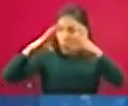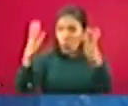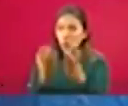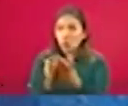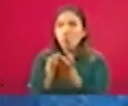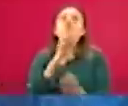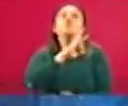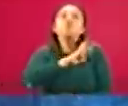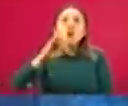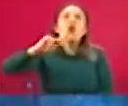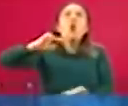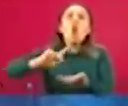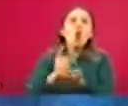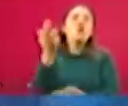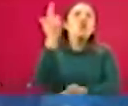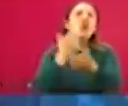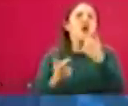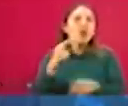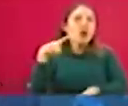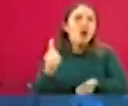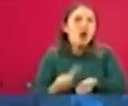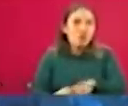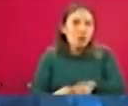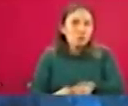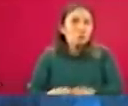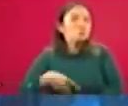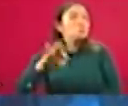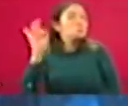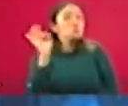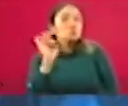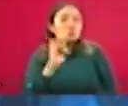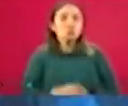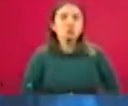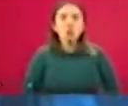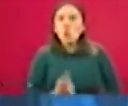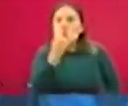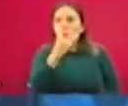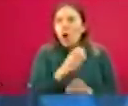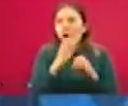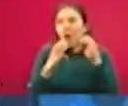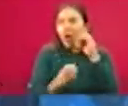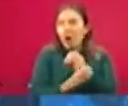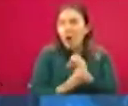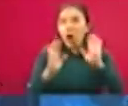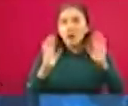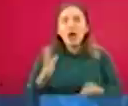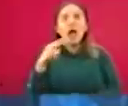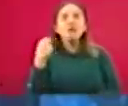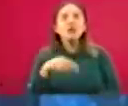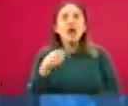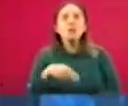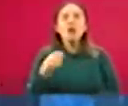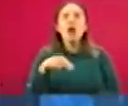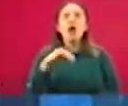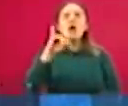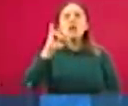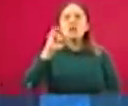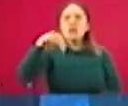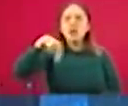infectado y han desarrollado inmunidad hacen una barrera demográfica para proteger a las